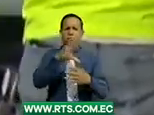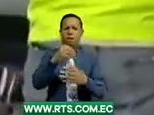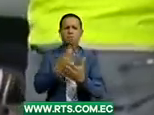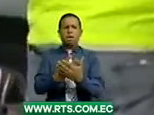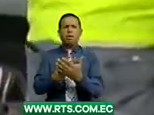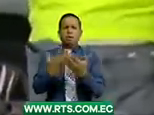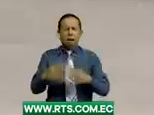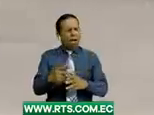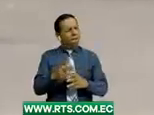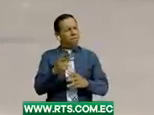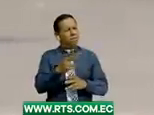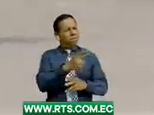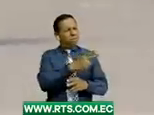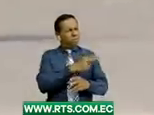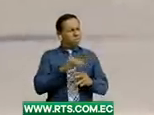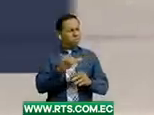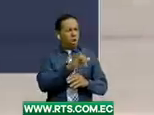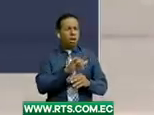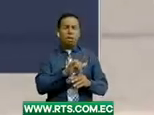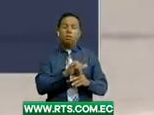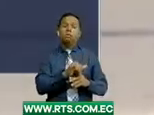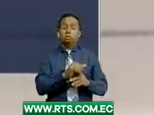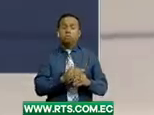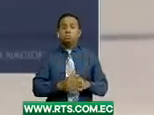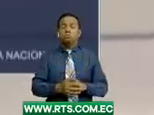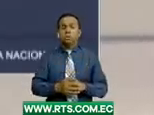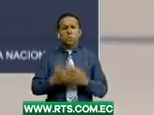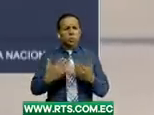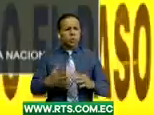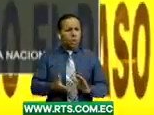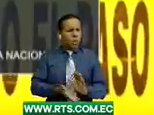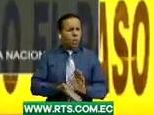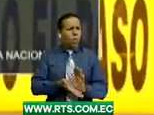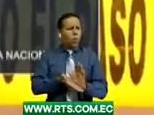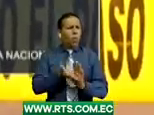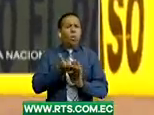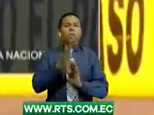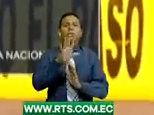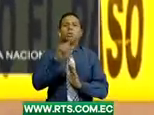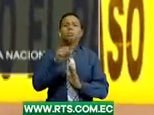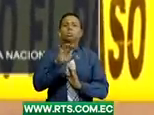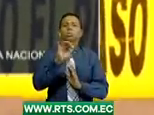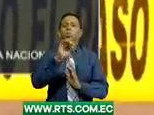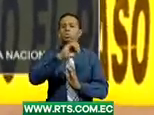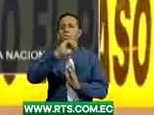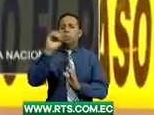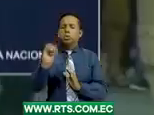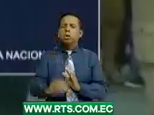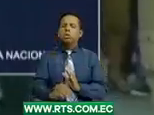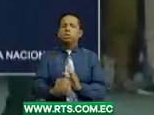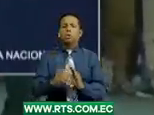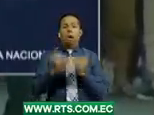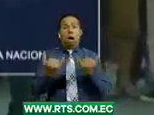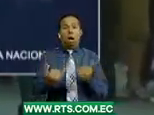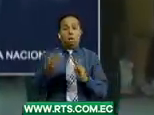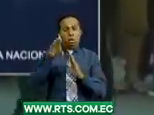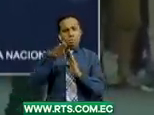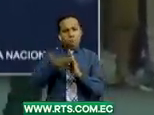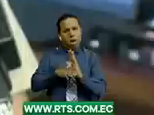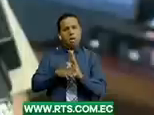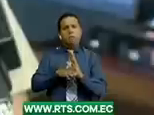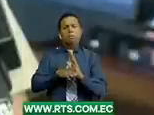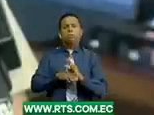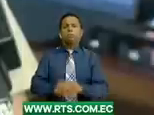tanto de esta realidad que llevó a una elevación de la tasa de homicidios de 5.8 a 6.3 por 100.000